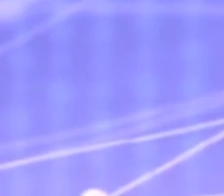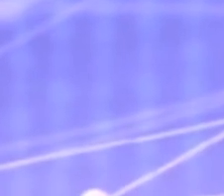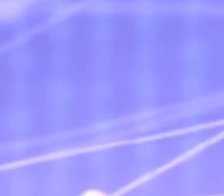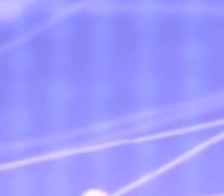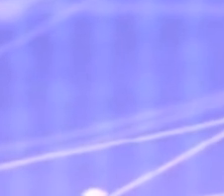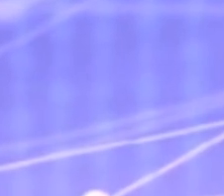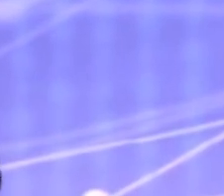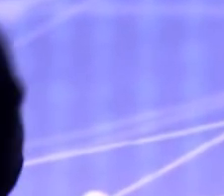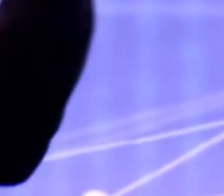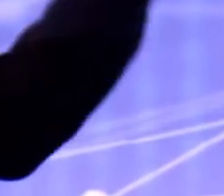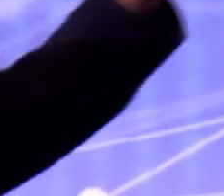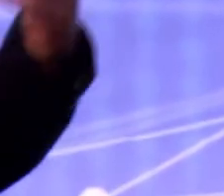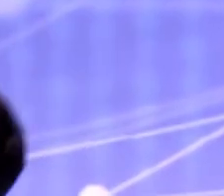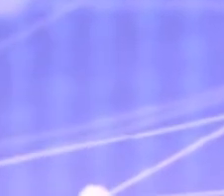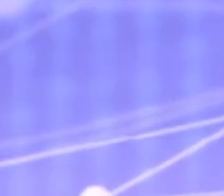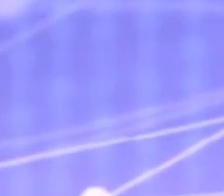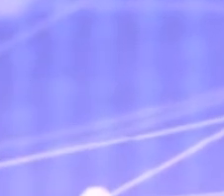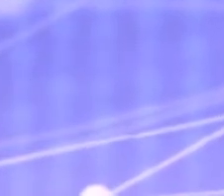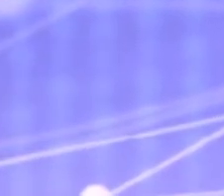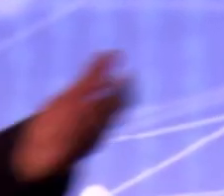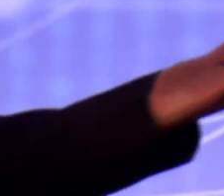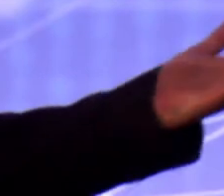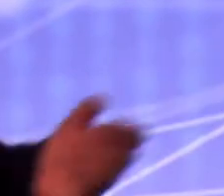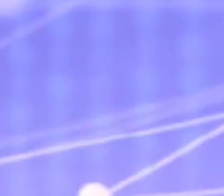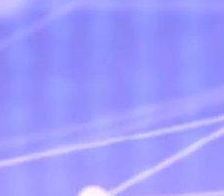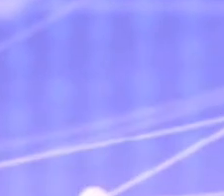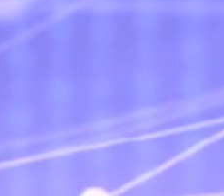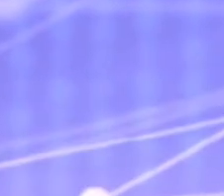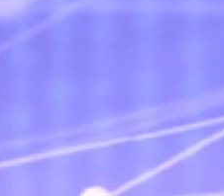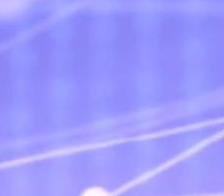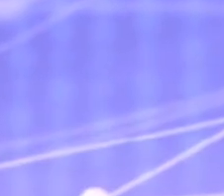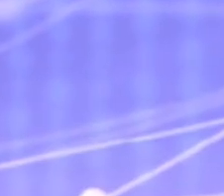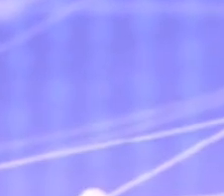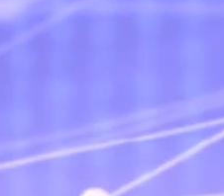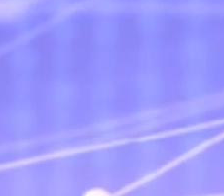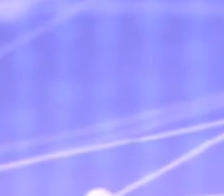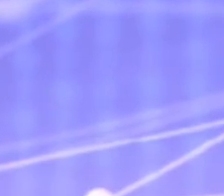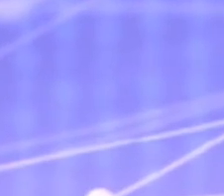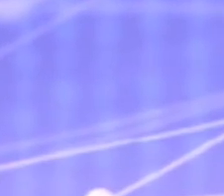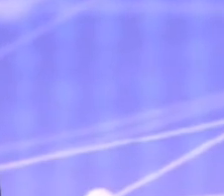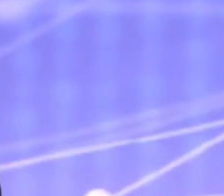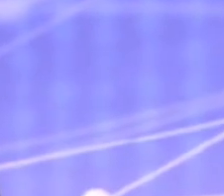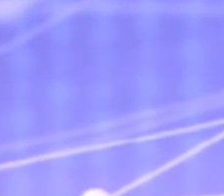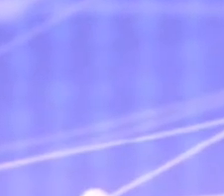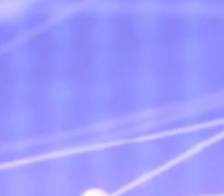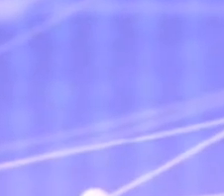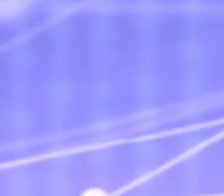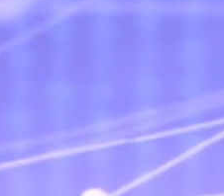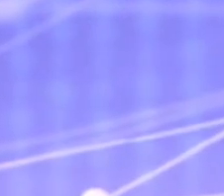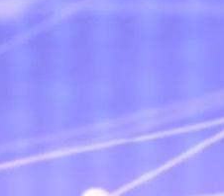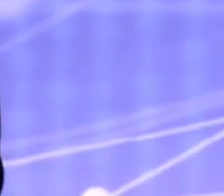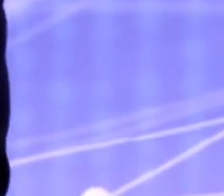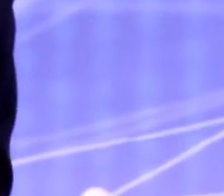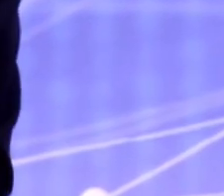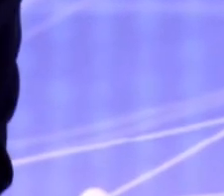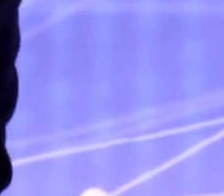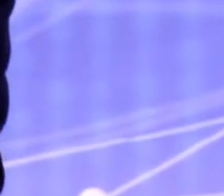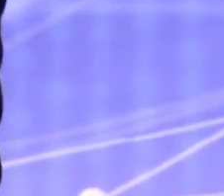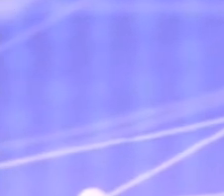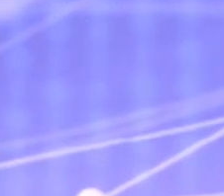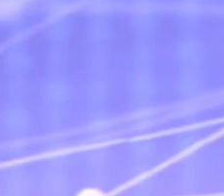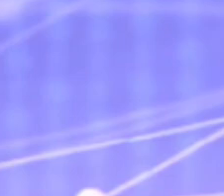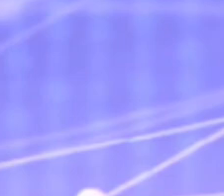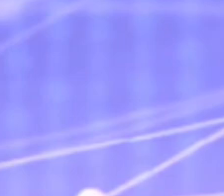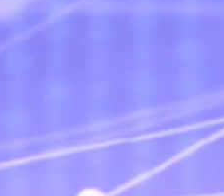una complejidad alta, tanto desde el punto técnico como económico. Entonces, muchas gracias a los panelistas y a ustedes por la atención y yo creo que ya llegamos a la